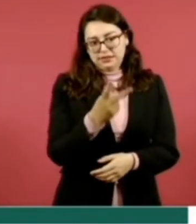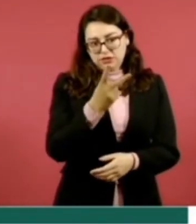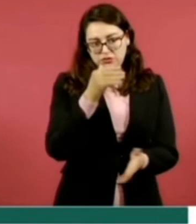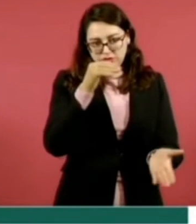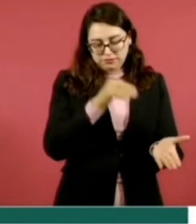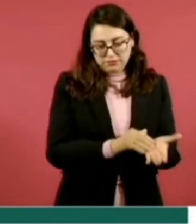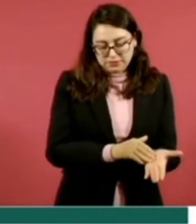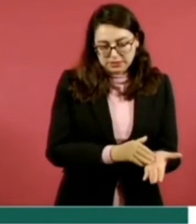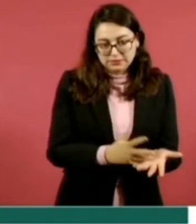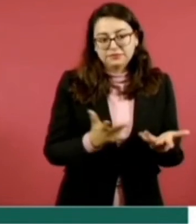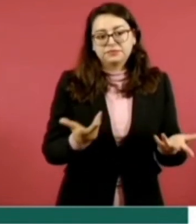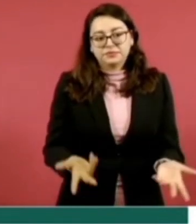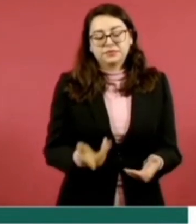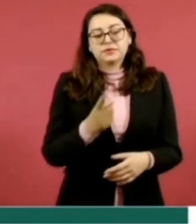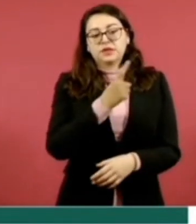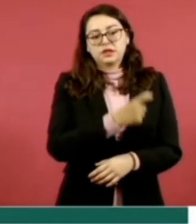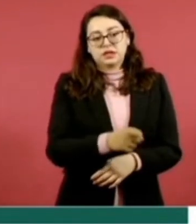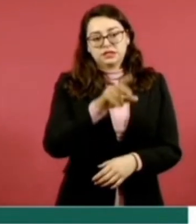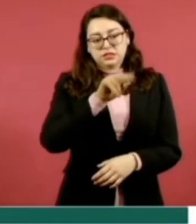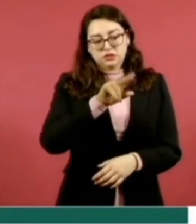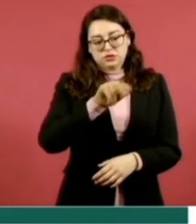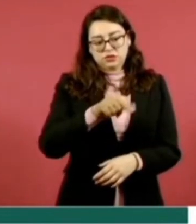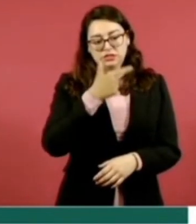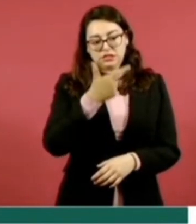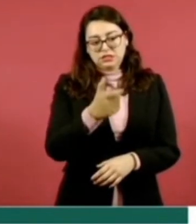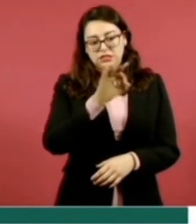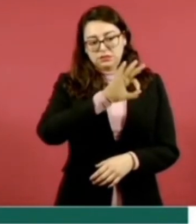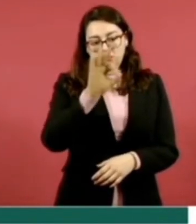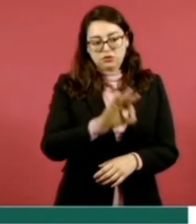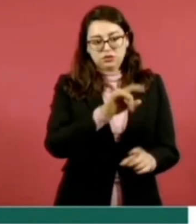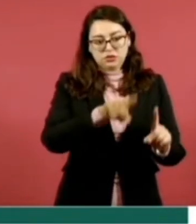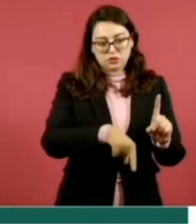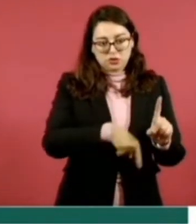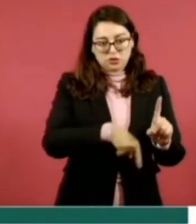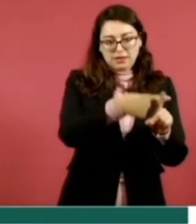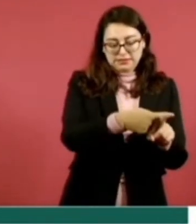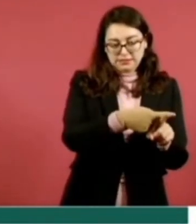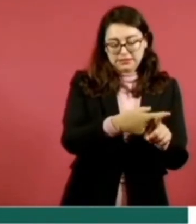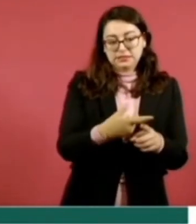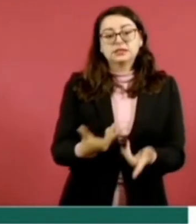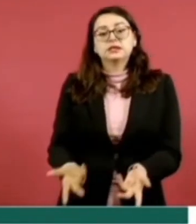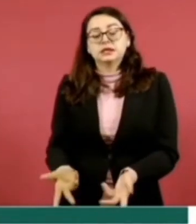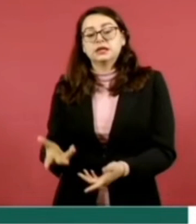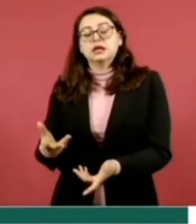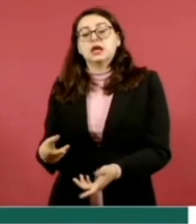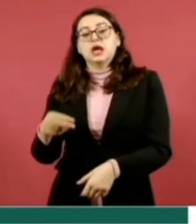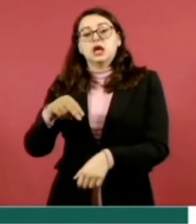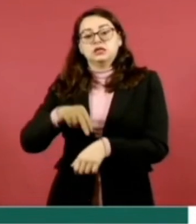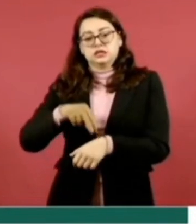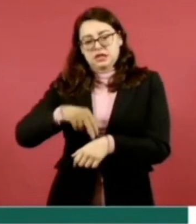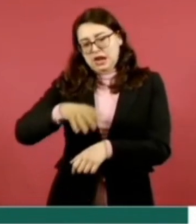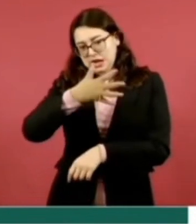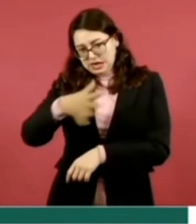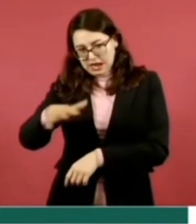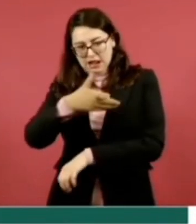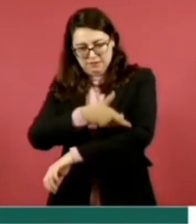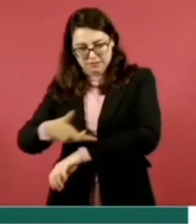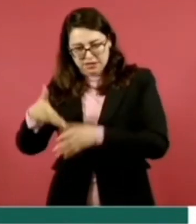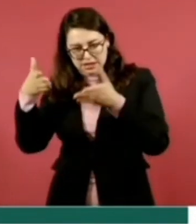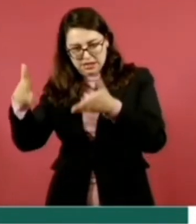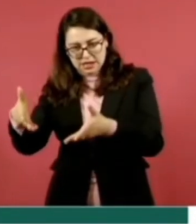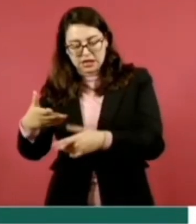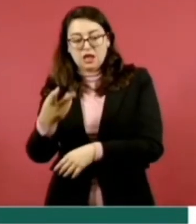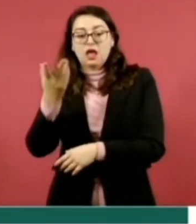22,435, es decir, un incremento de 187%. También las consultas con un médica familiar pasó